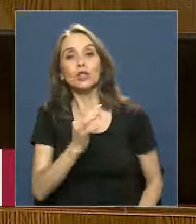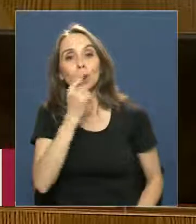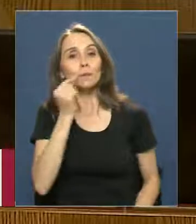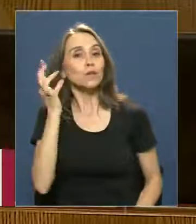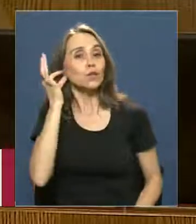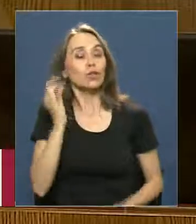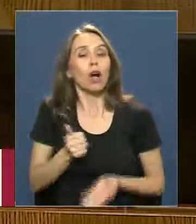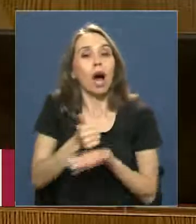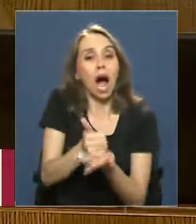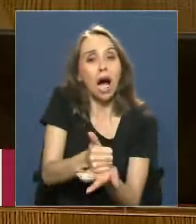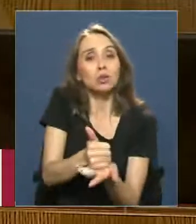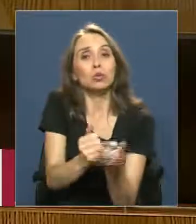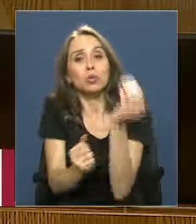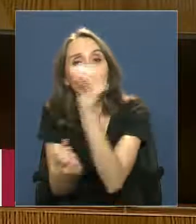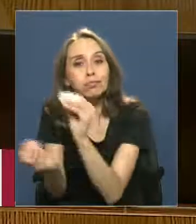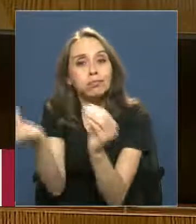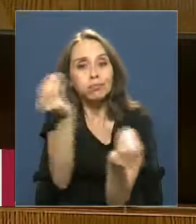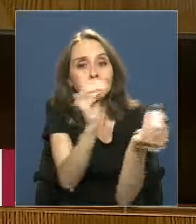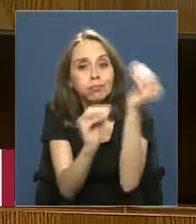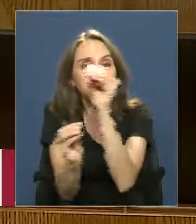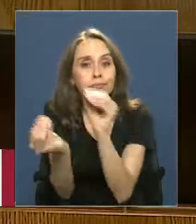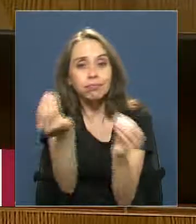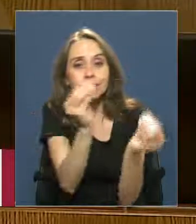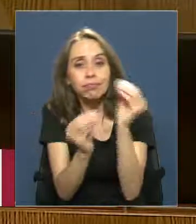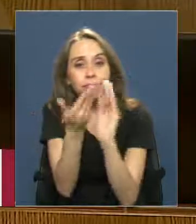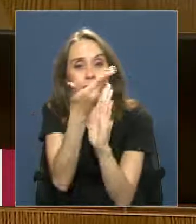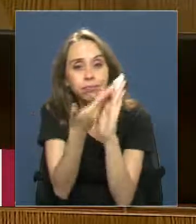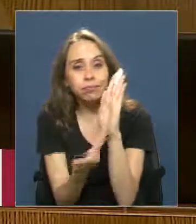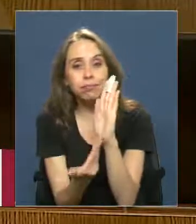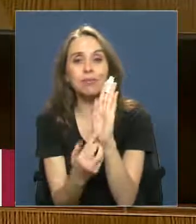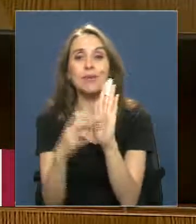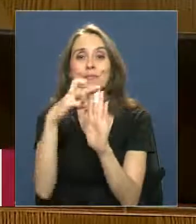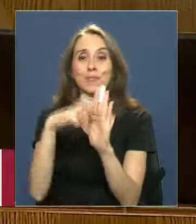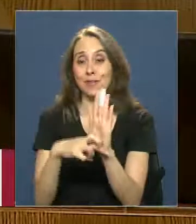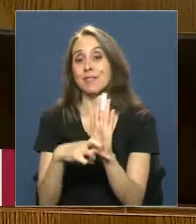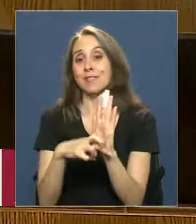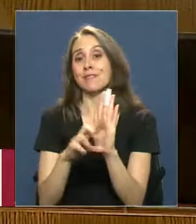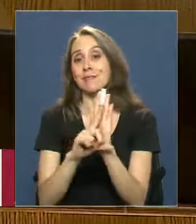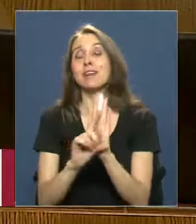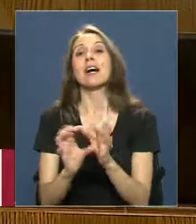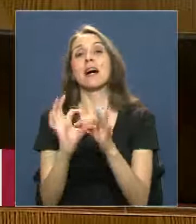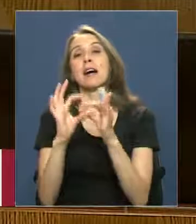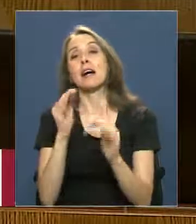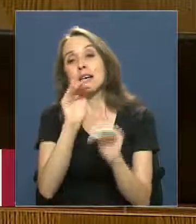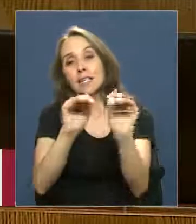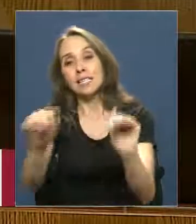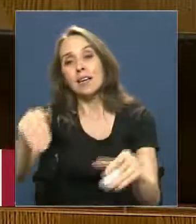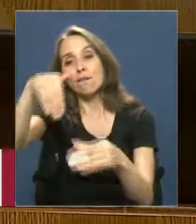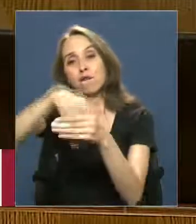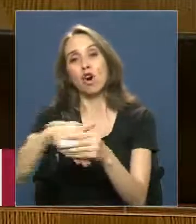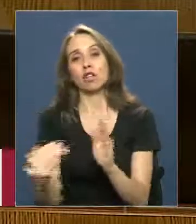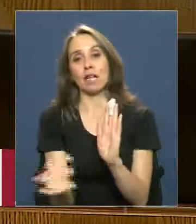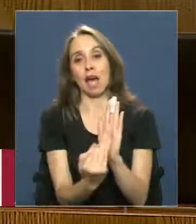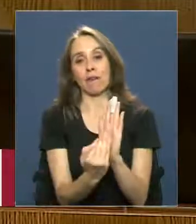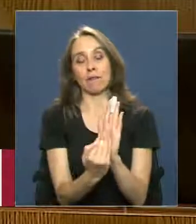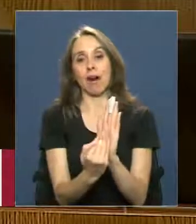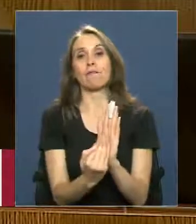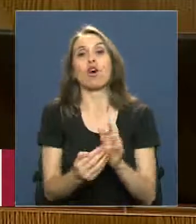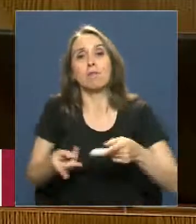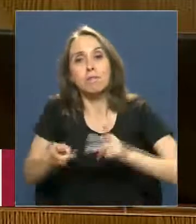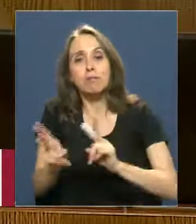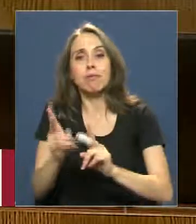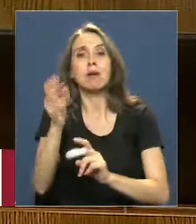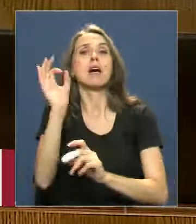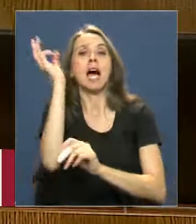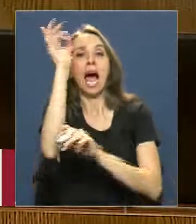ayudado con respecto a la construcción de este proyecto. Obviamente llamo a votar a favor por las audiencias, por el